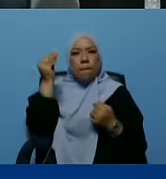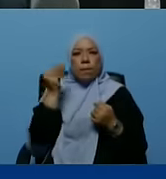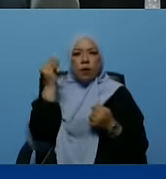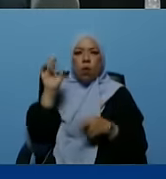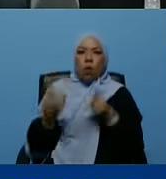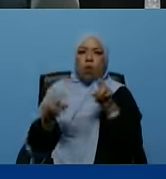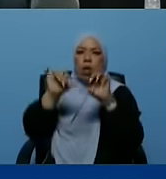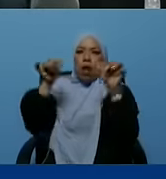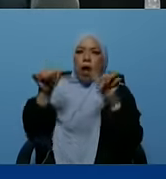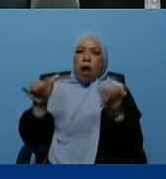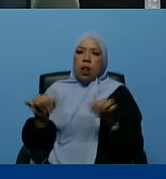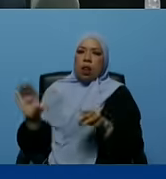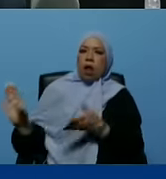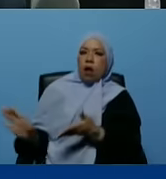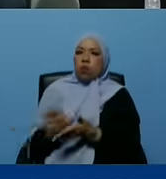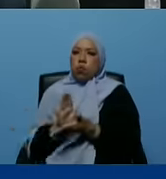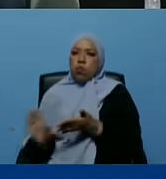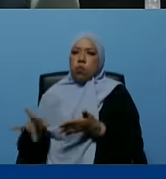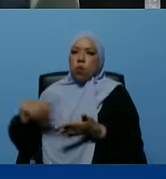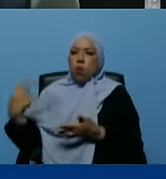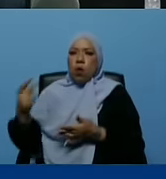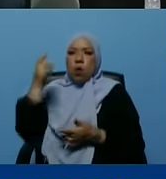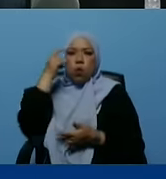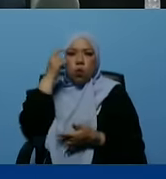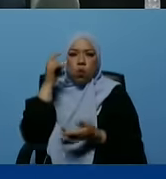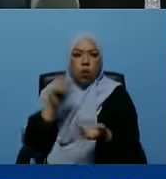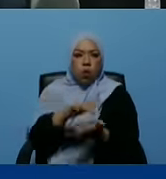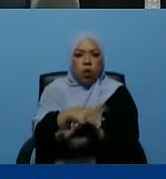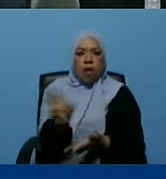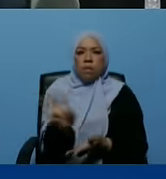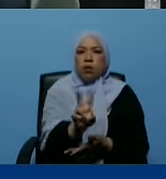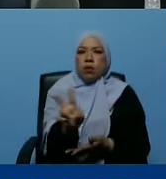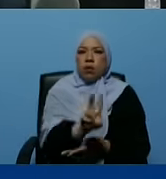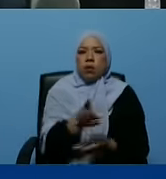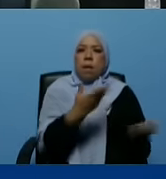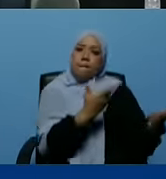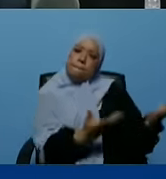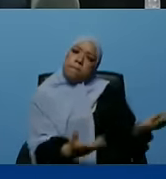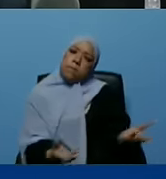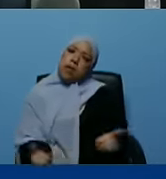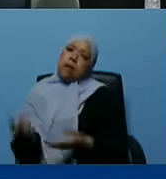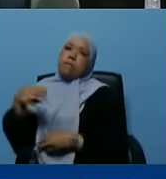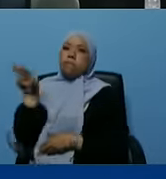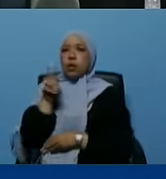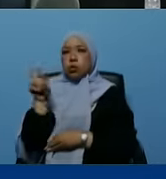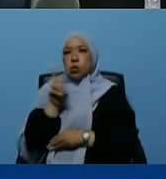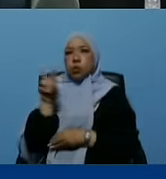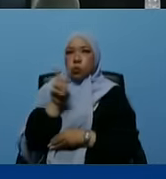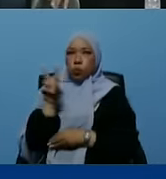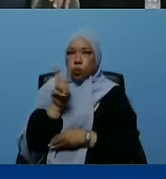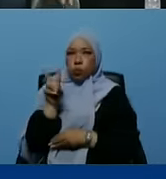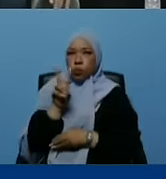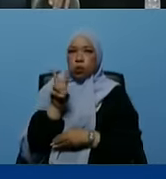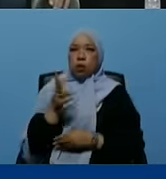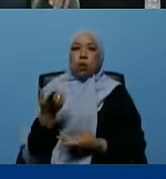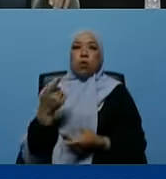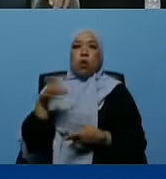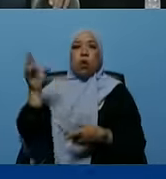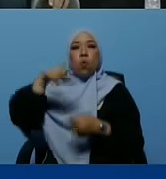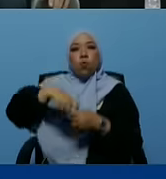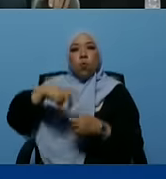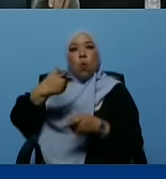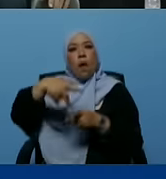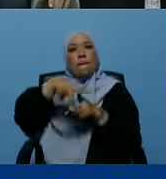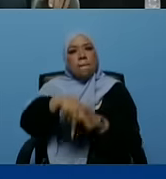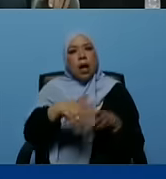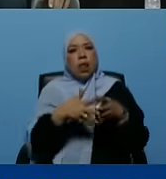unos artistas a cantar, ya al otro día se metían e invadían Venezuela, sí, bienvenido, vengan los artistas, vengan, sí, somos colonia de los